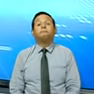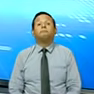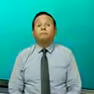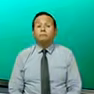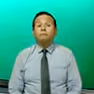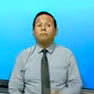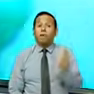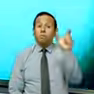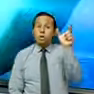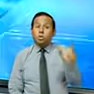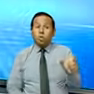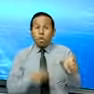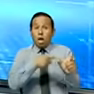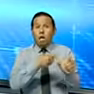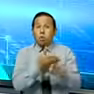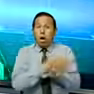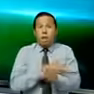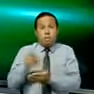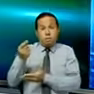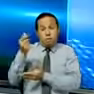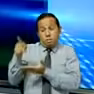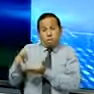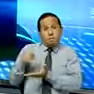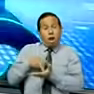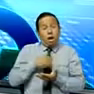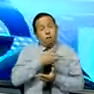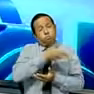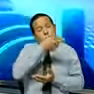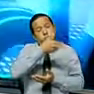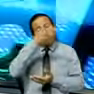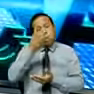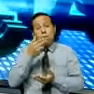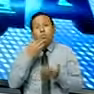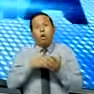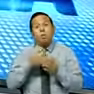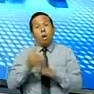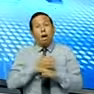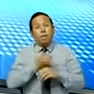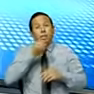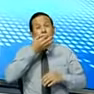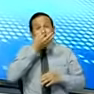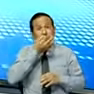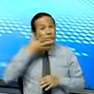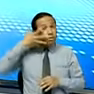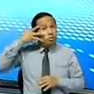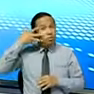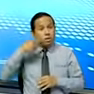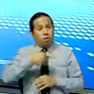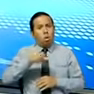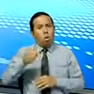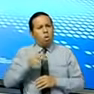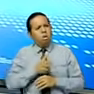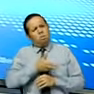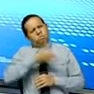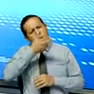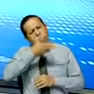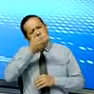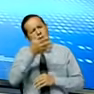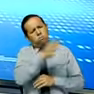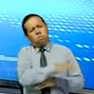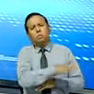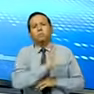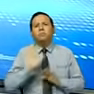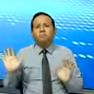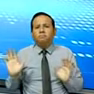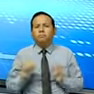presuntos sicarios vinculados al crimen de un hombre de 35 años de edad en Santo Domingo. La víctima fue asesinada de varios disparos.